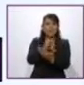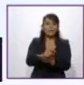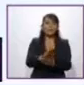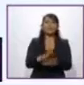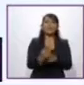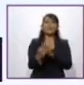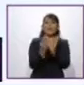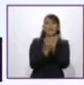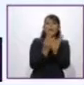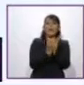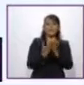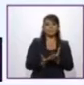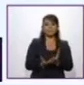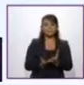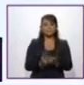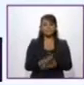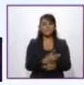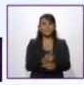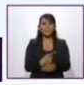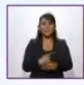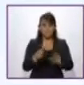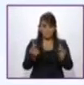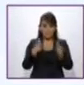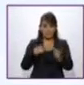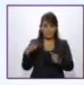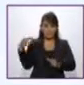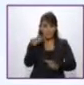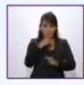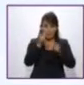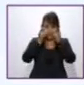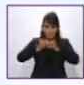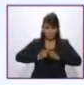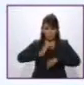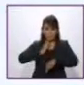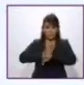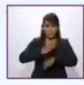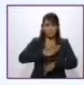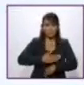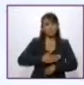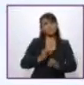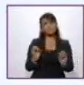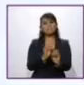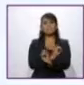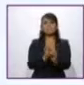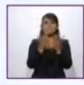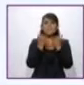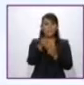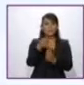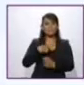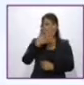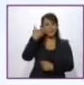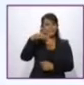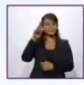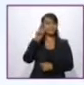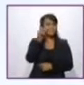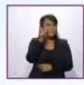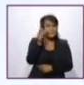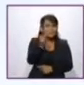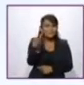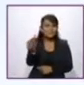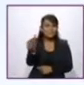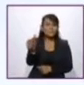no es ni pronta ni es expedita. Y por cierto, ¿cuántas veces han escuchado que un político